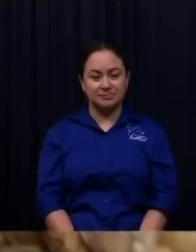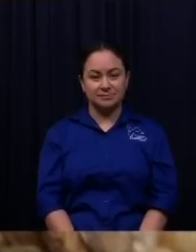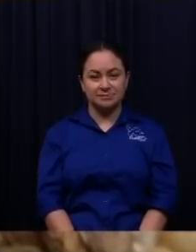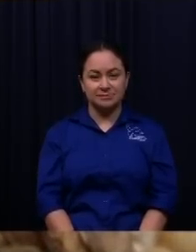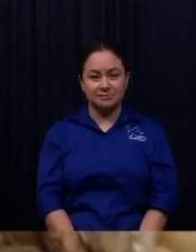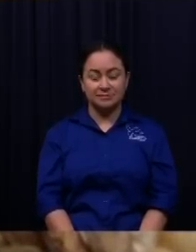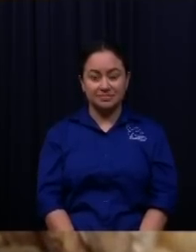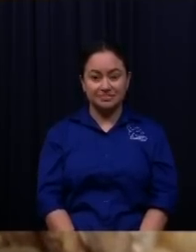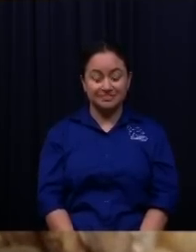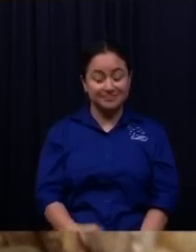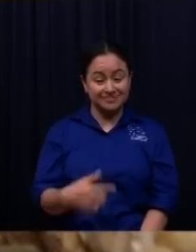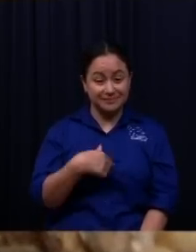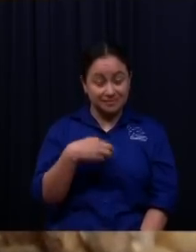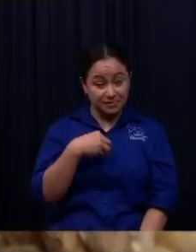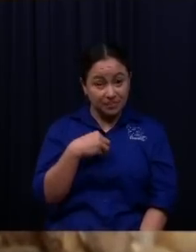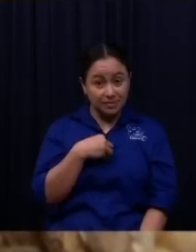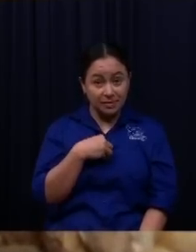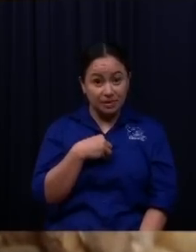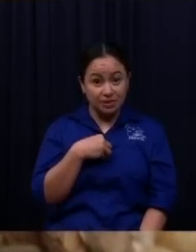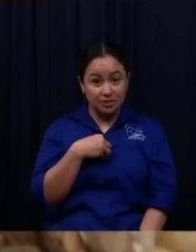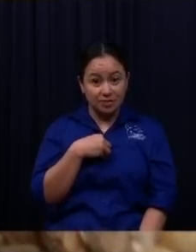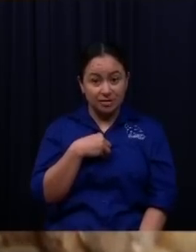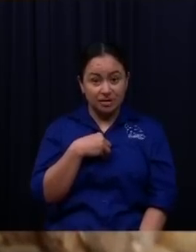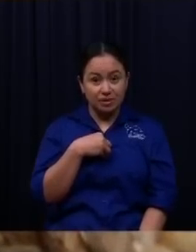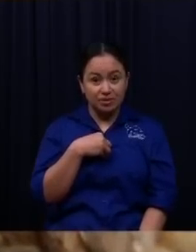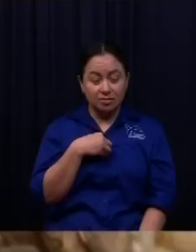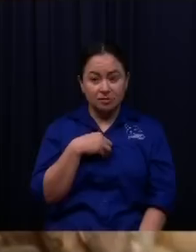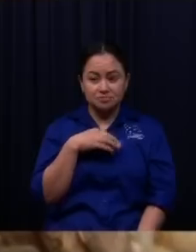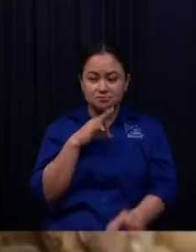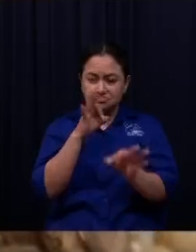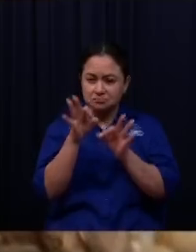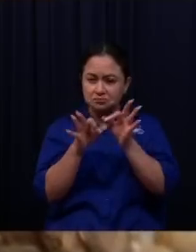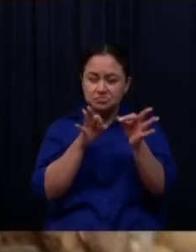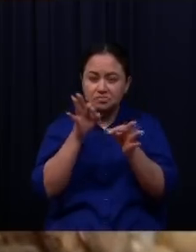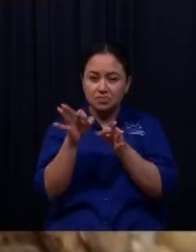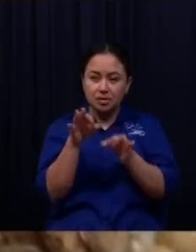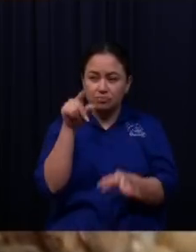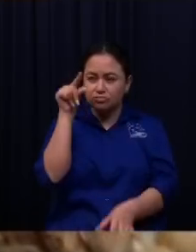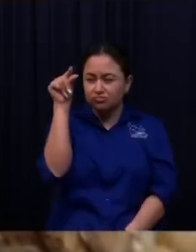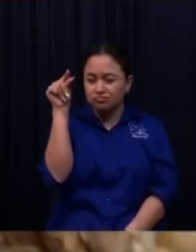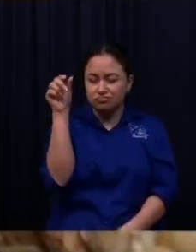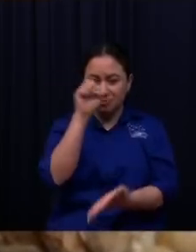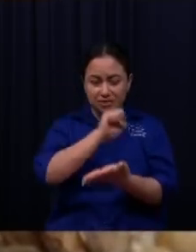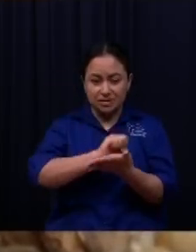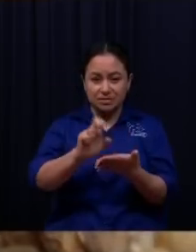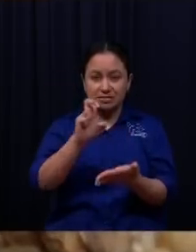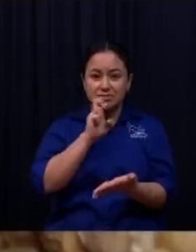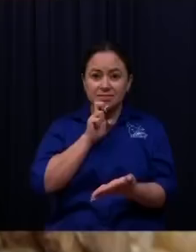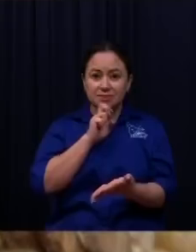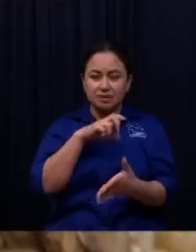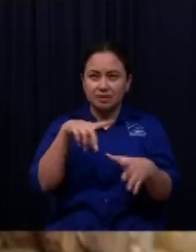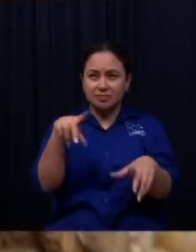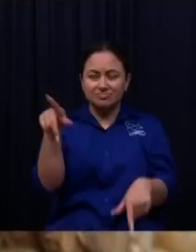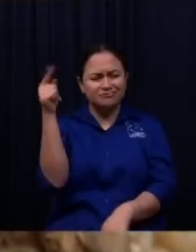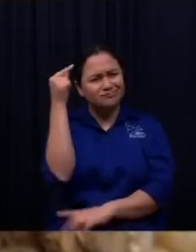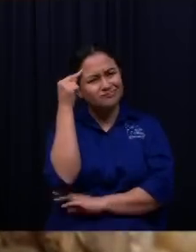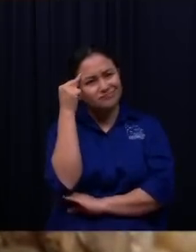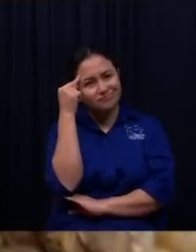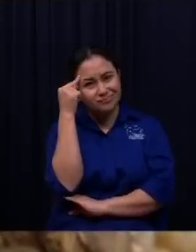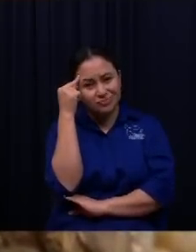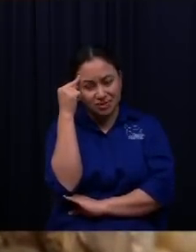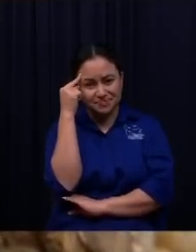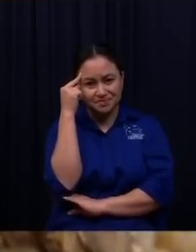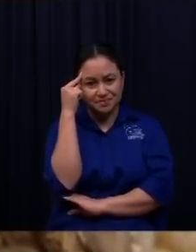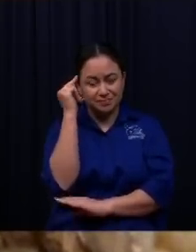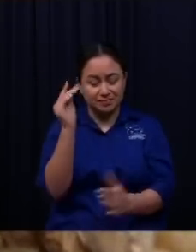Yo quisiera hablar hoy un poco de la Santa Cena, que reflexionemos juntos a partir de la epístola